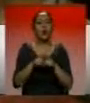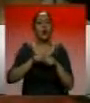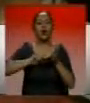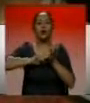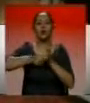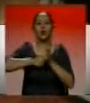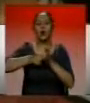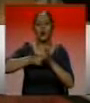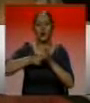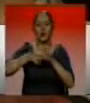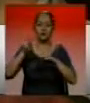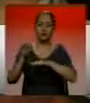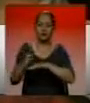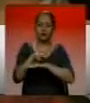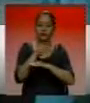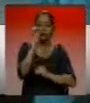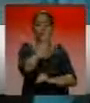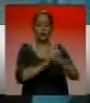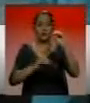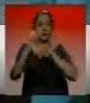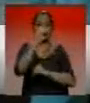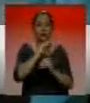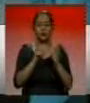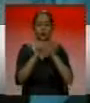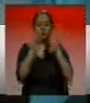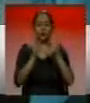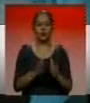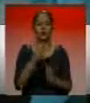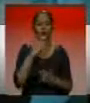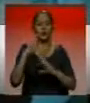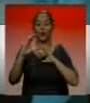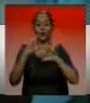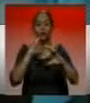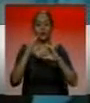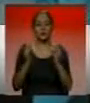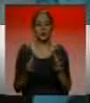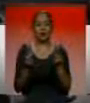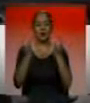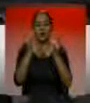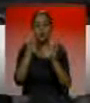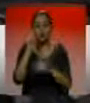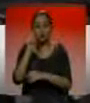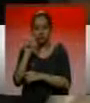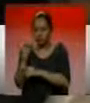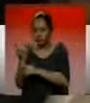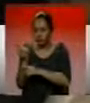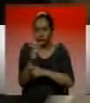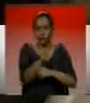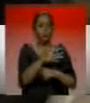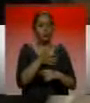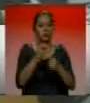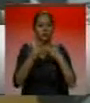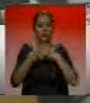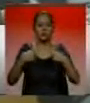un organismo que, a decir de sus creadores, busca una información contrastada y verificada en los